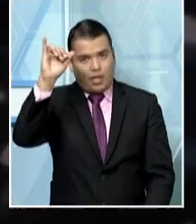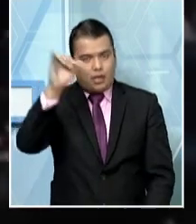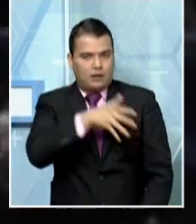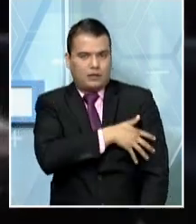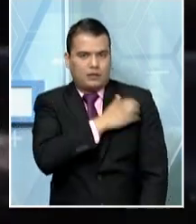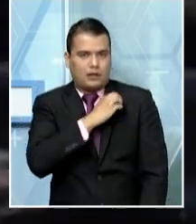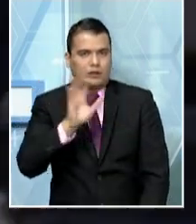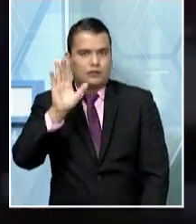santander de quilichao